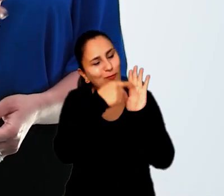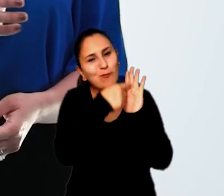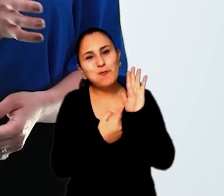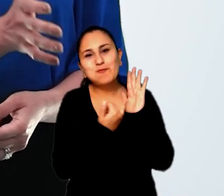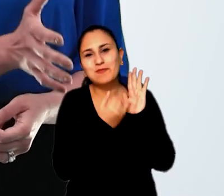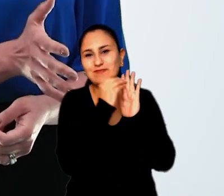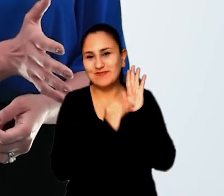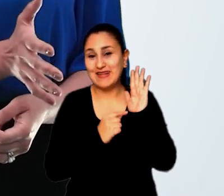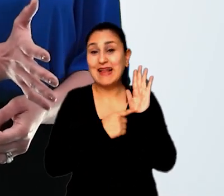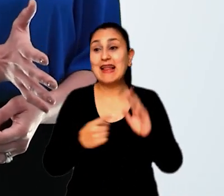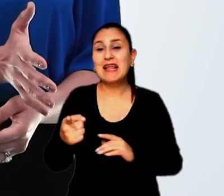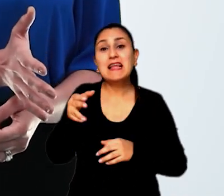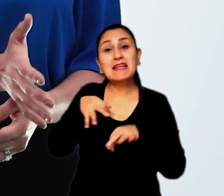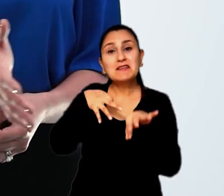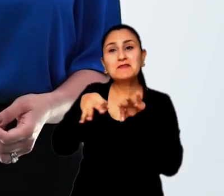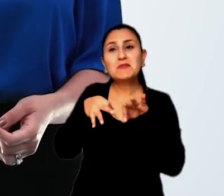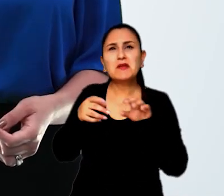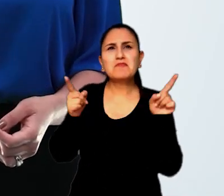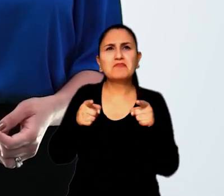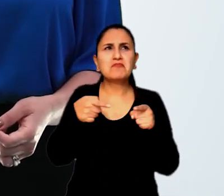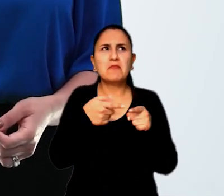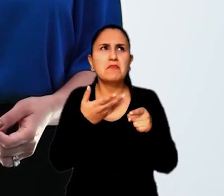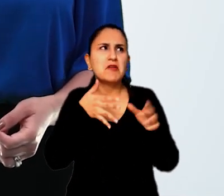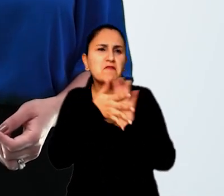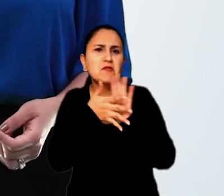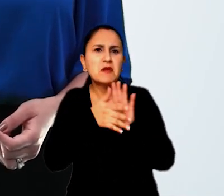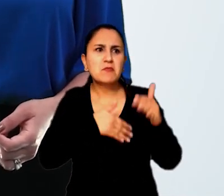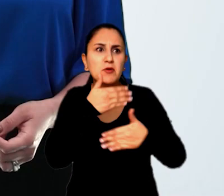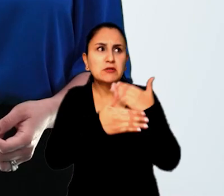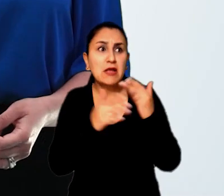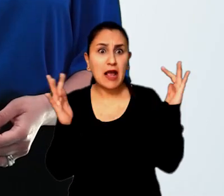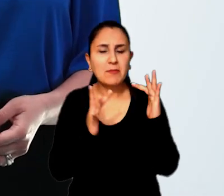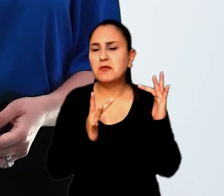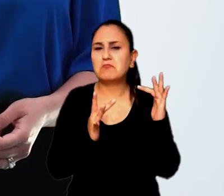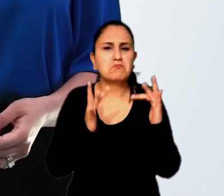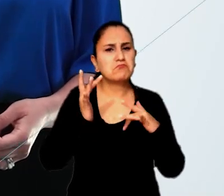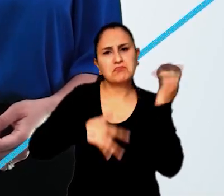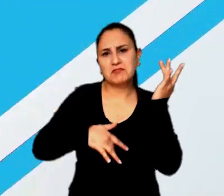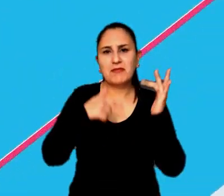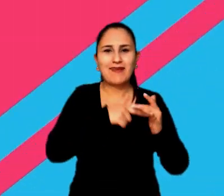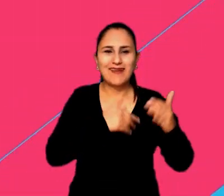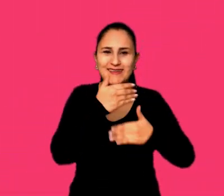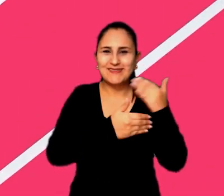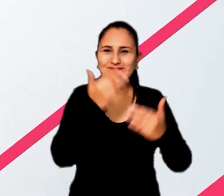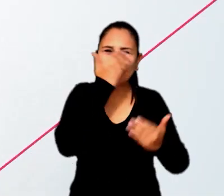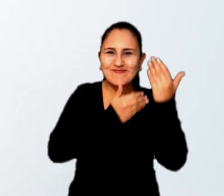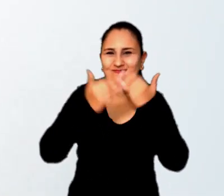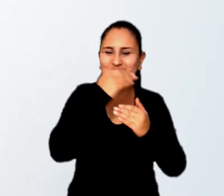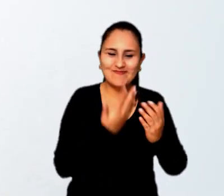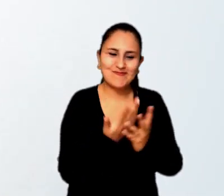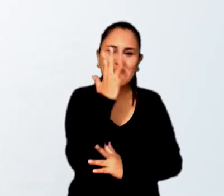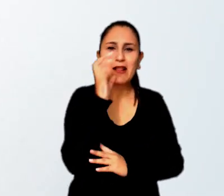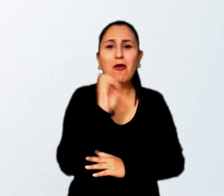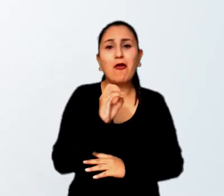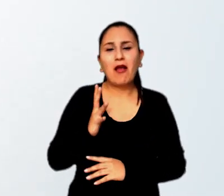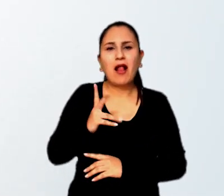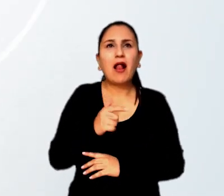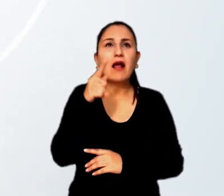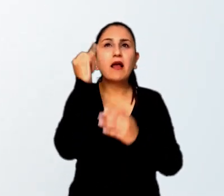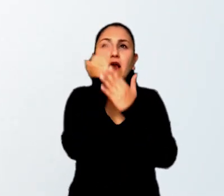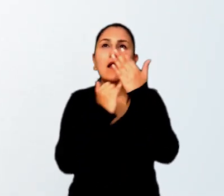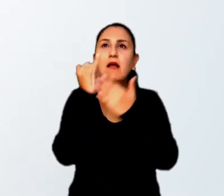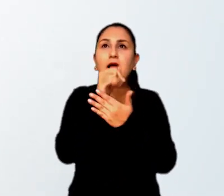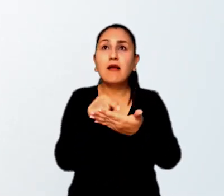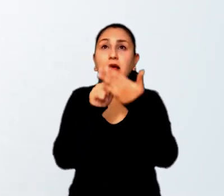diferentes a los procesos que se llevan a cabo del experimento o describe lo que está en la imagen se observa además de las